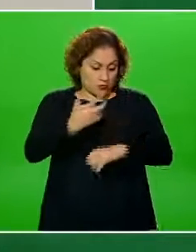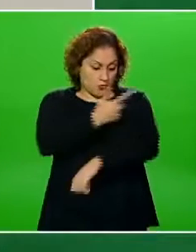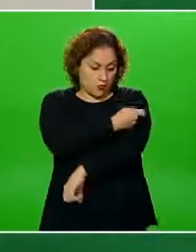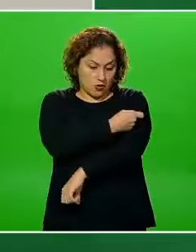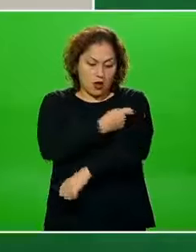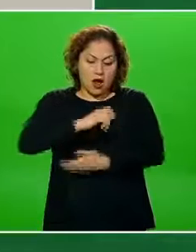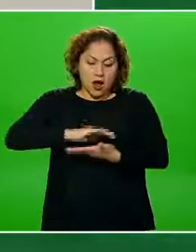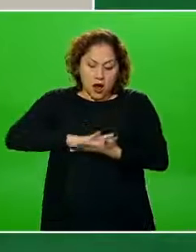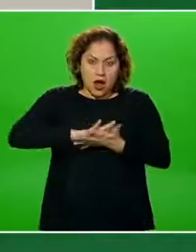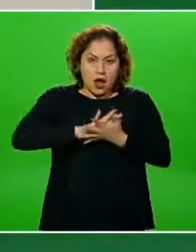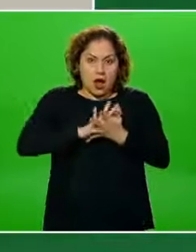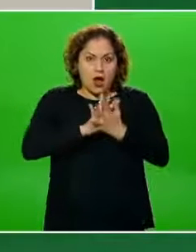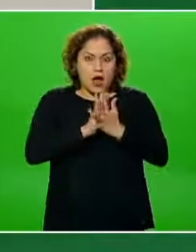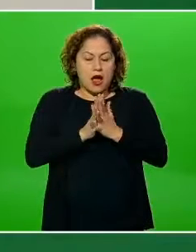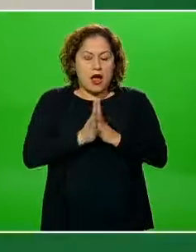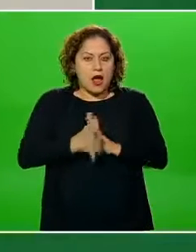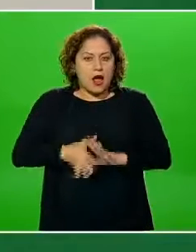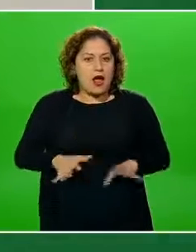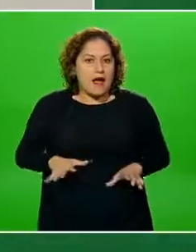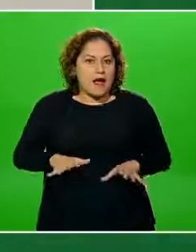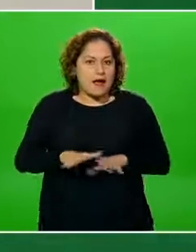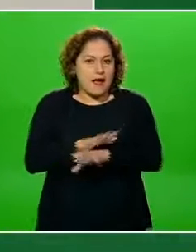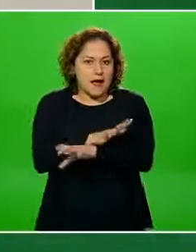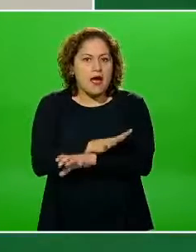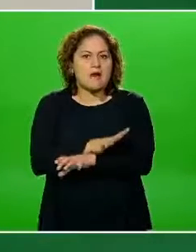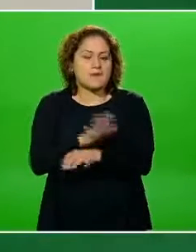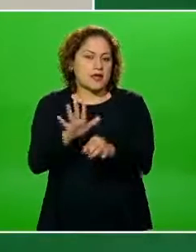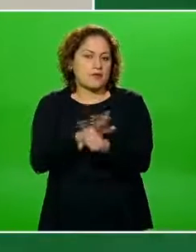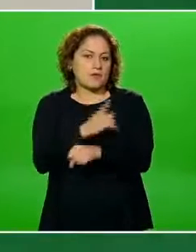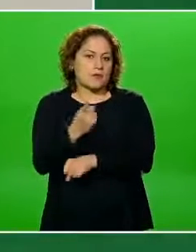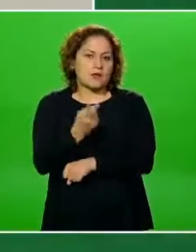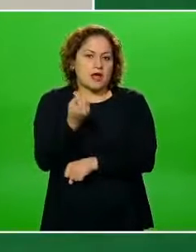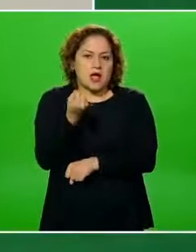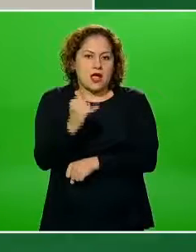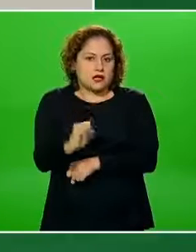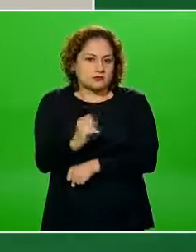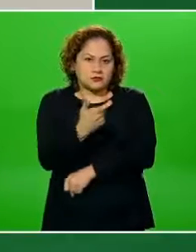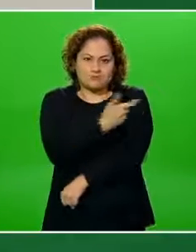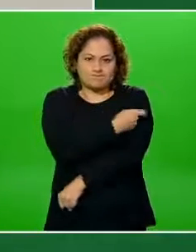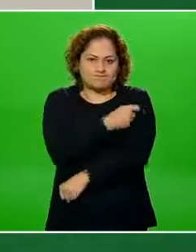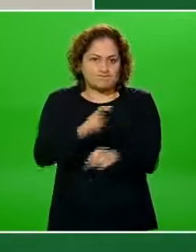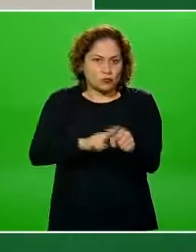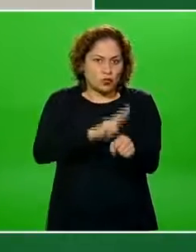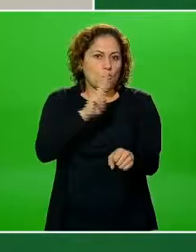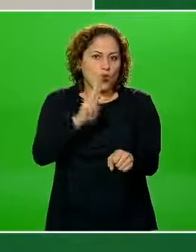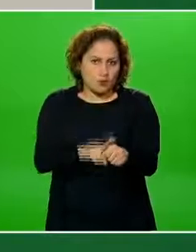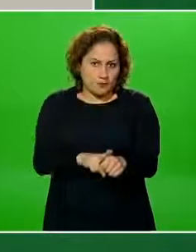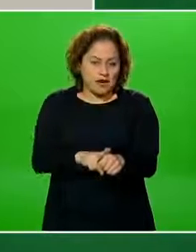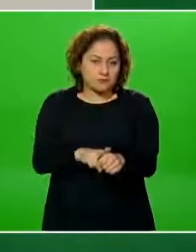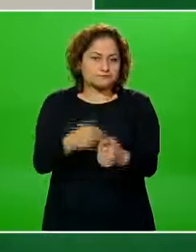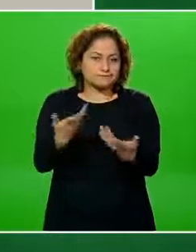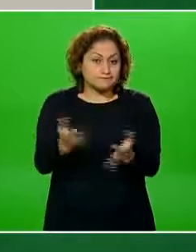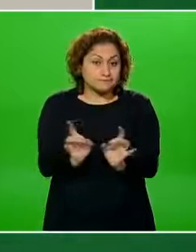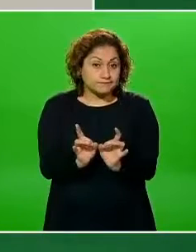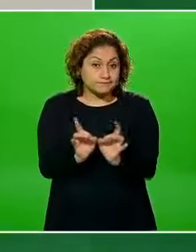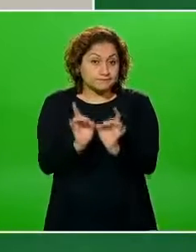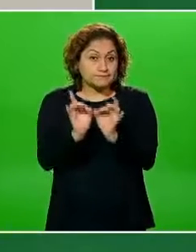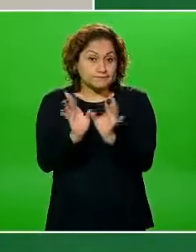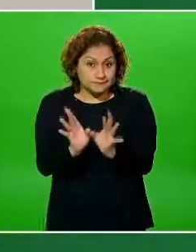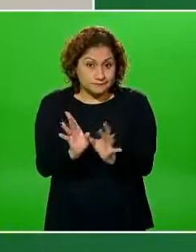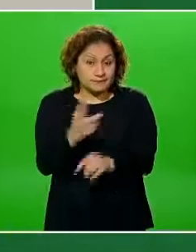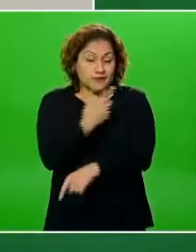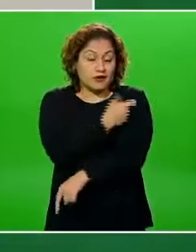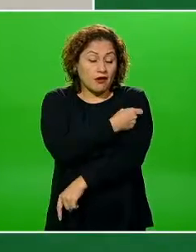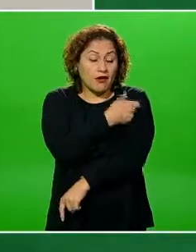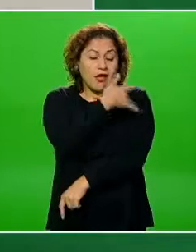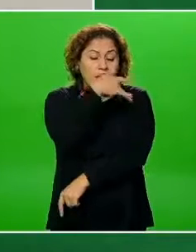a ejercer cuando recibe obviamente esta vacuna. Entonces, estos eventos, como decíamos, son temporales, en las